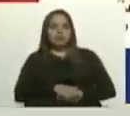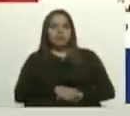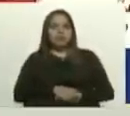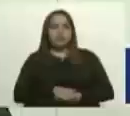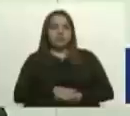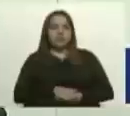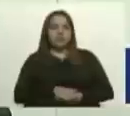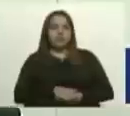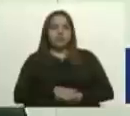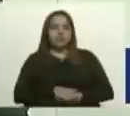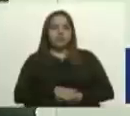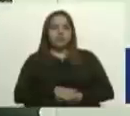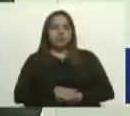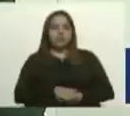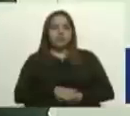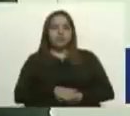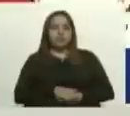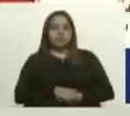¿Qué hubieran hecho?